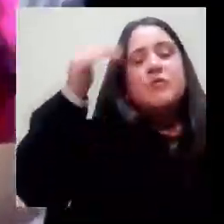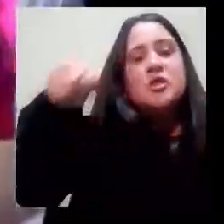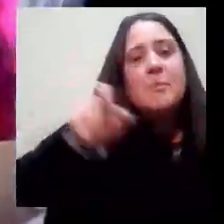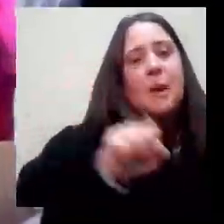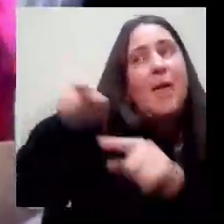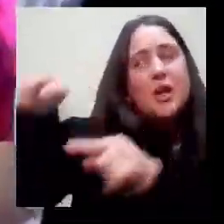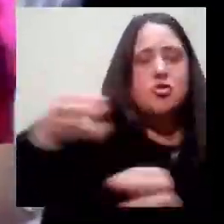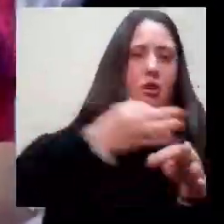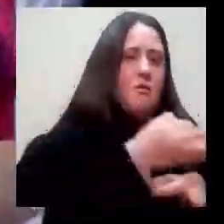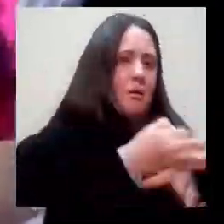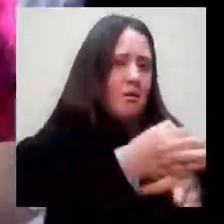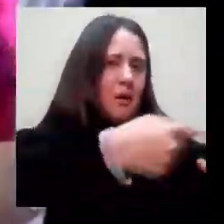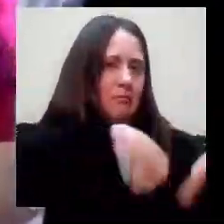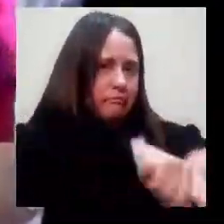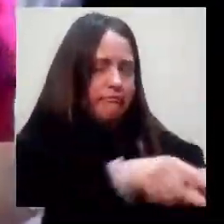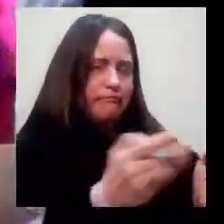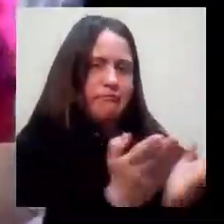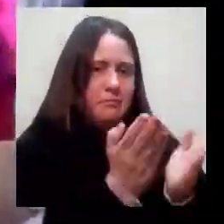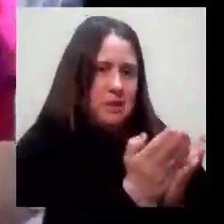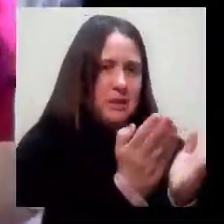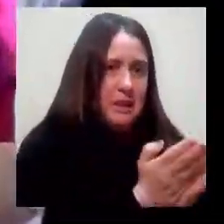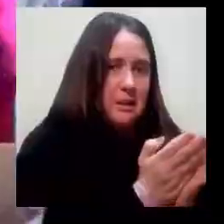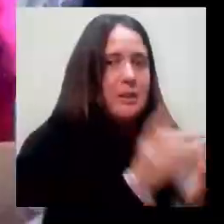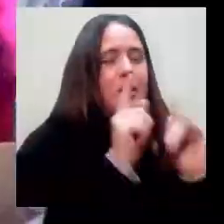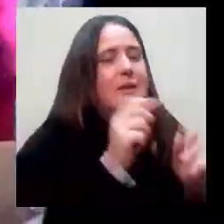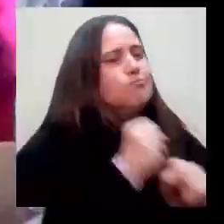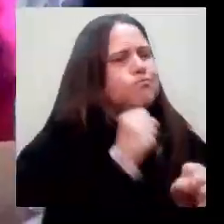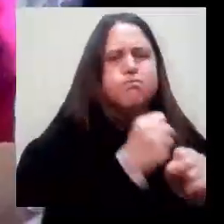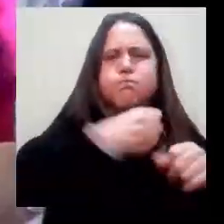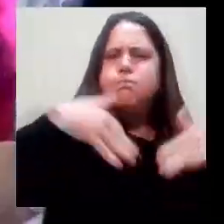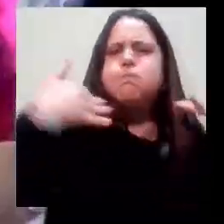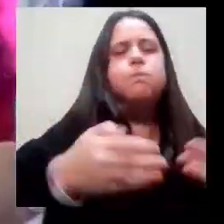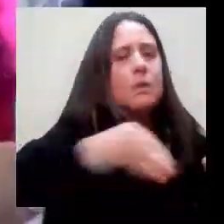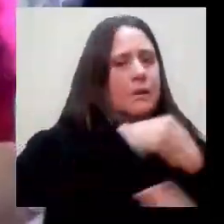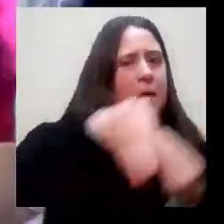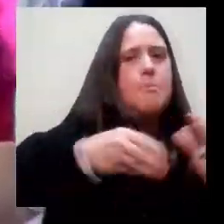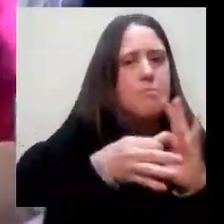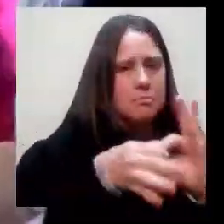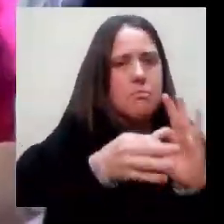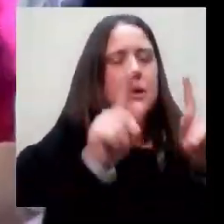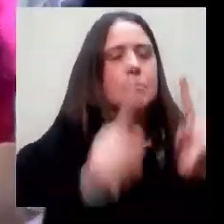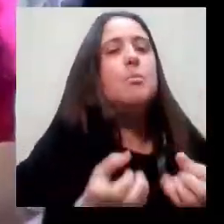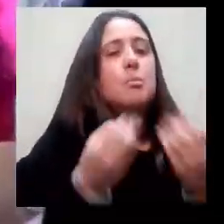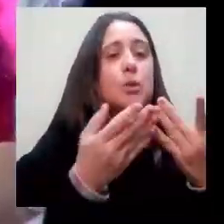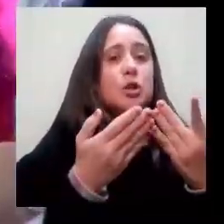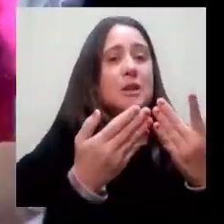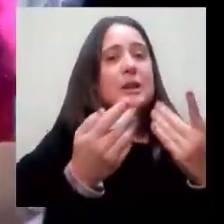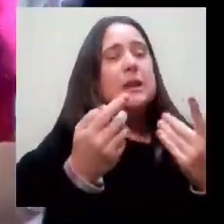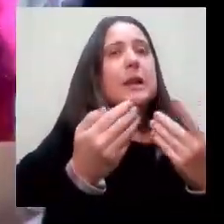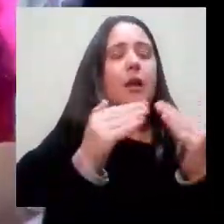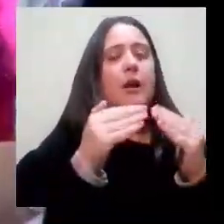alfabetizar a los estudiantes. Hay que trabajar muchísimo con las familias, porque hablamos poco de la inequidad,